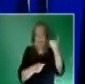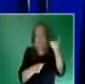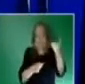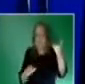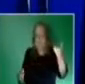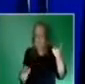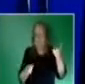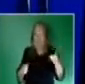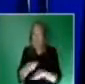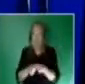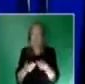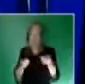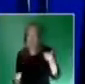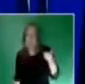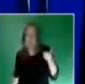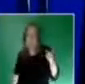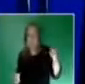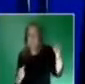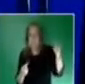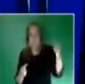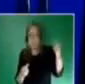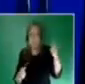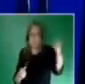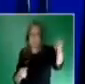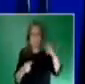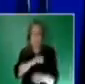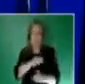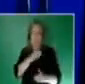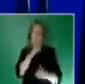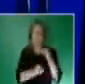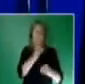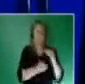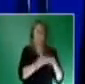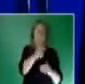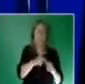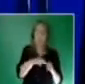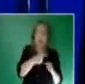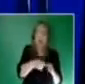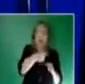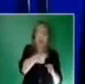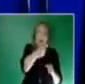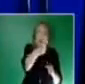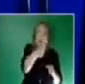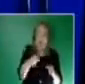Nada de esto lo digo para negar la importancia de este evento.